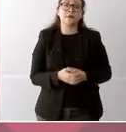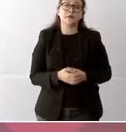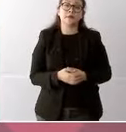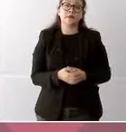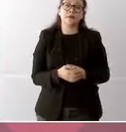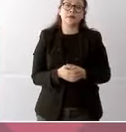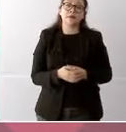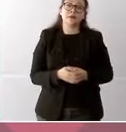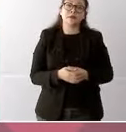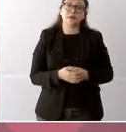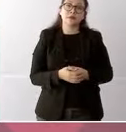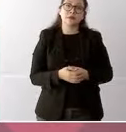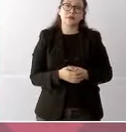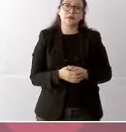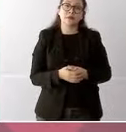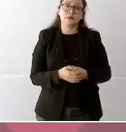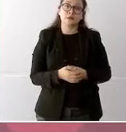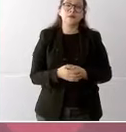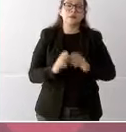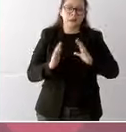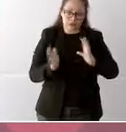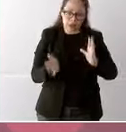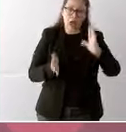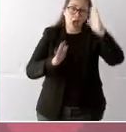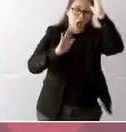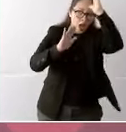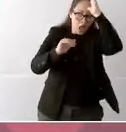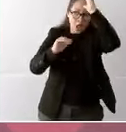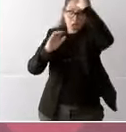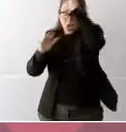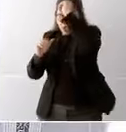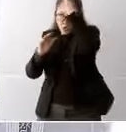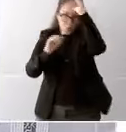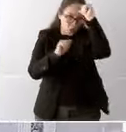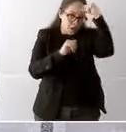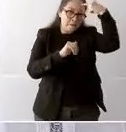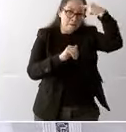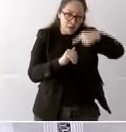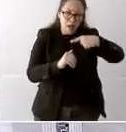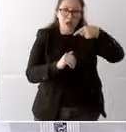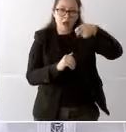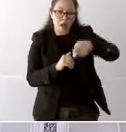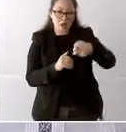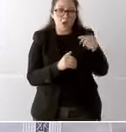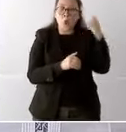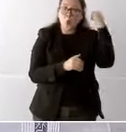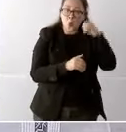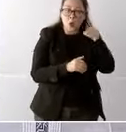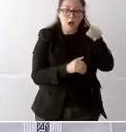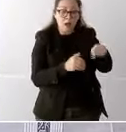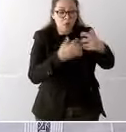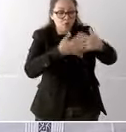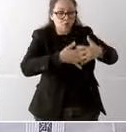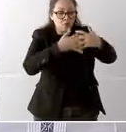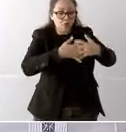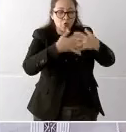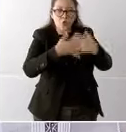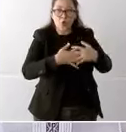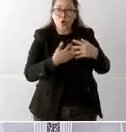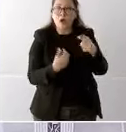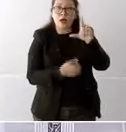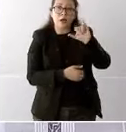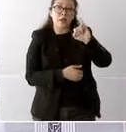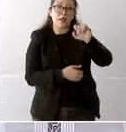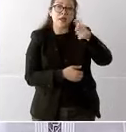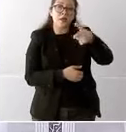un acuerdo para que se ponga una planta de licuefacción en Salina Cruz, también son 60